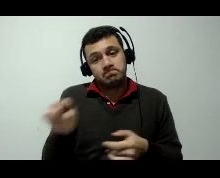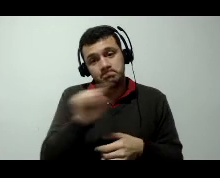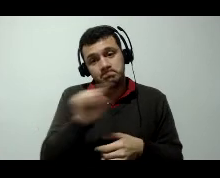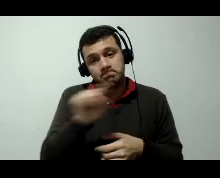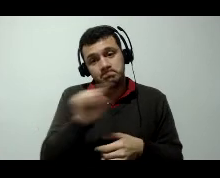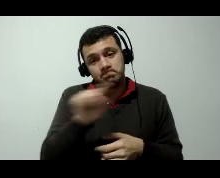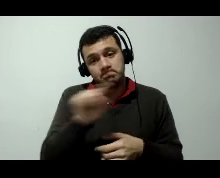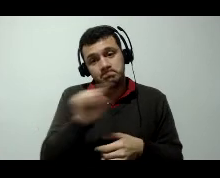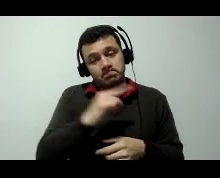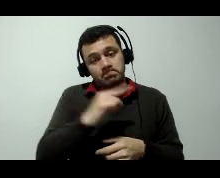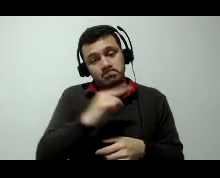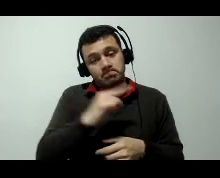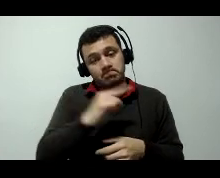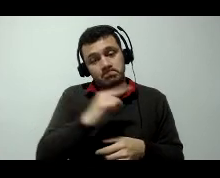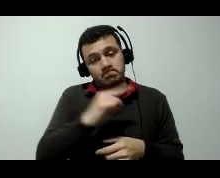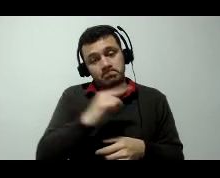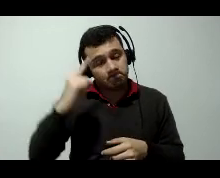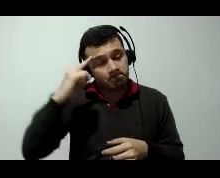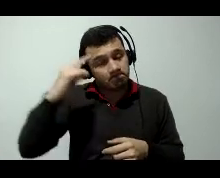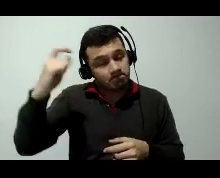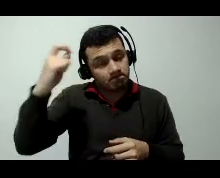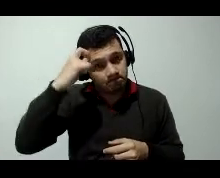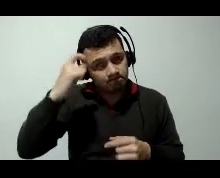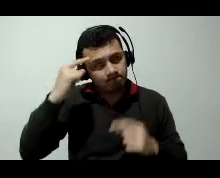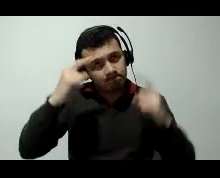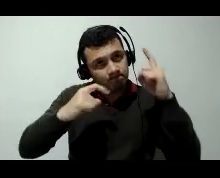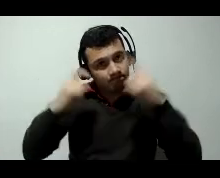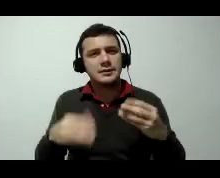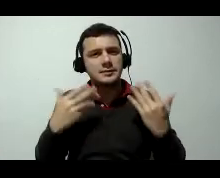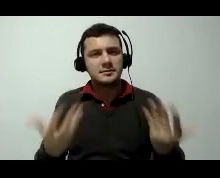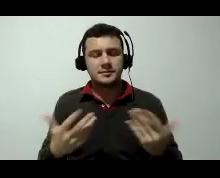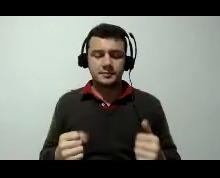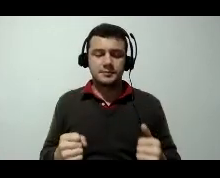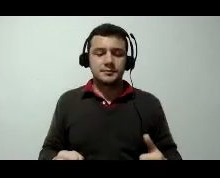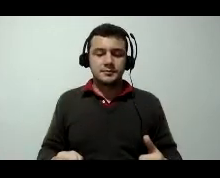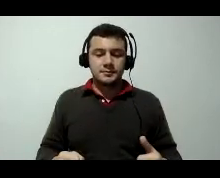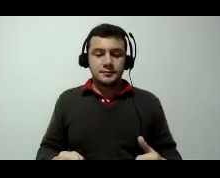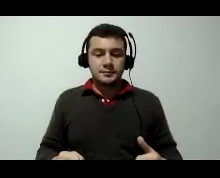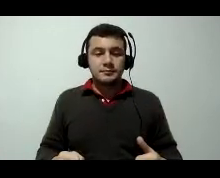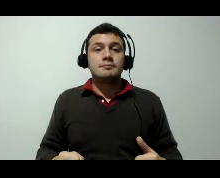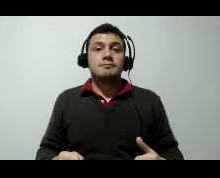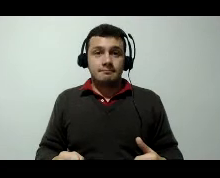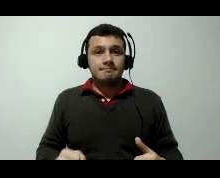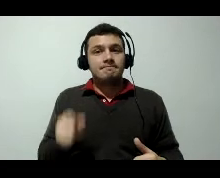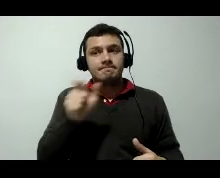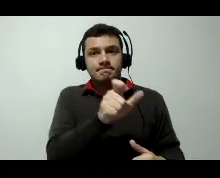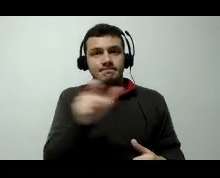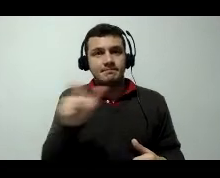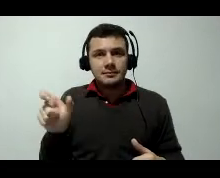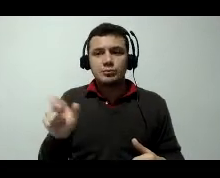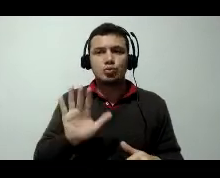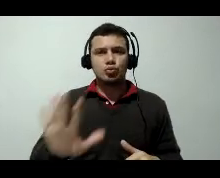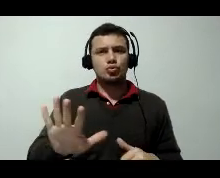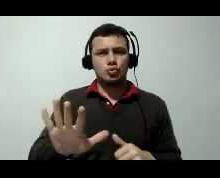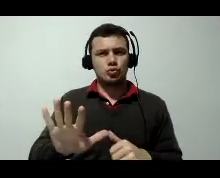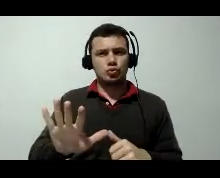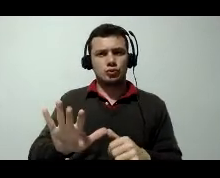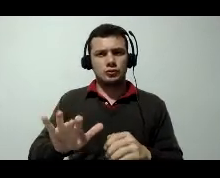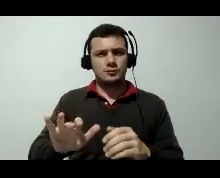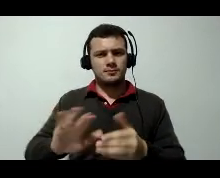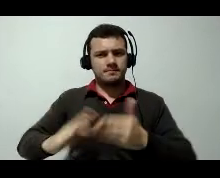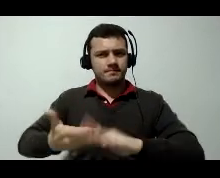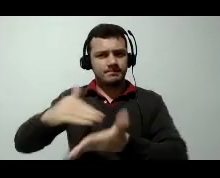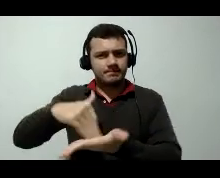Tengo que identificar también si hay mucha atención de pacientes de población vulnerable en mi institución, porque miren